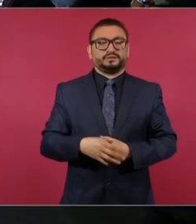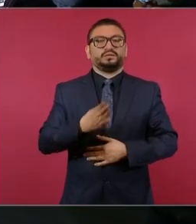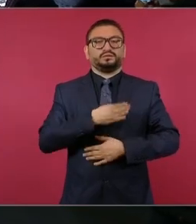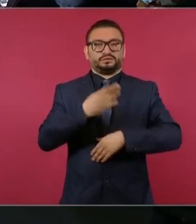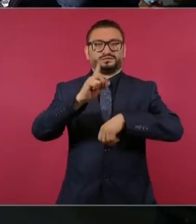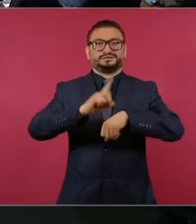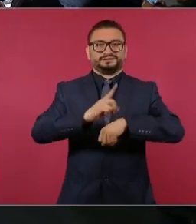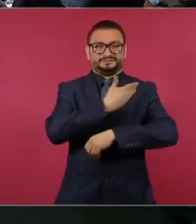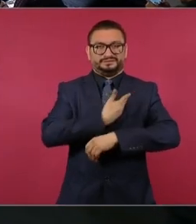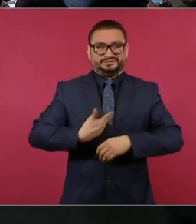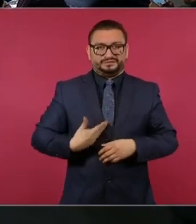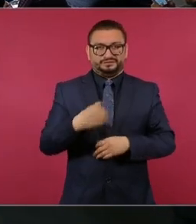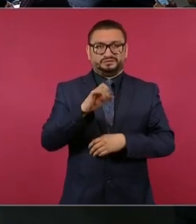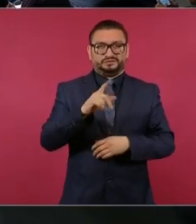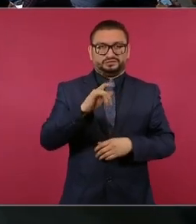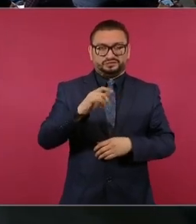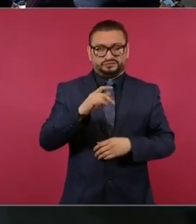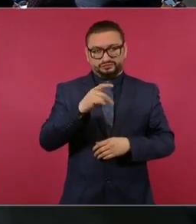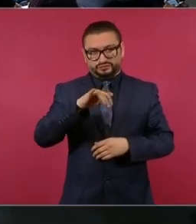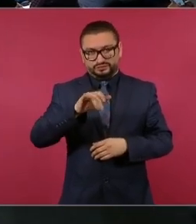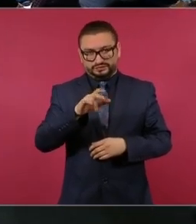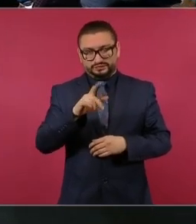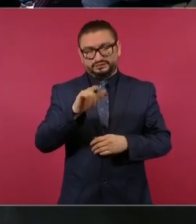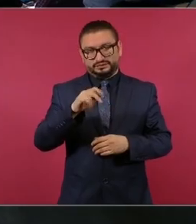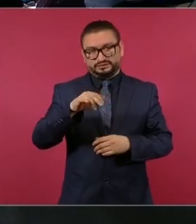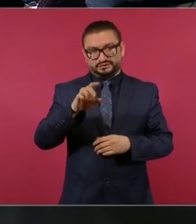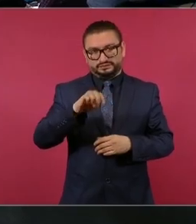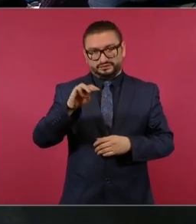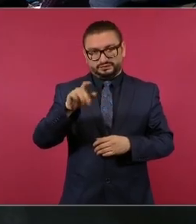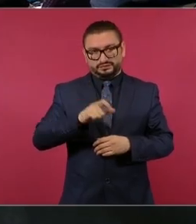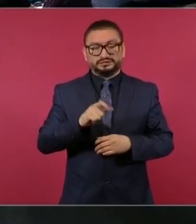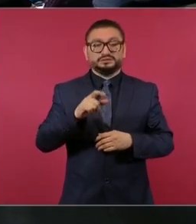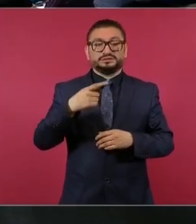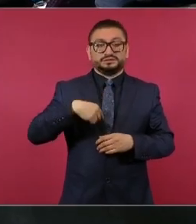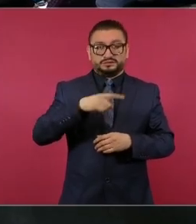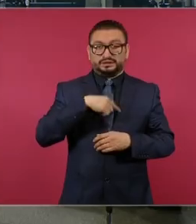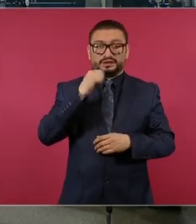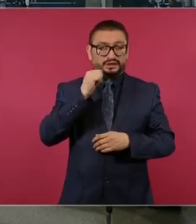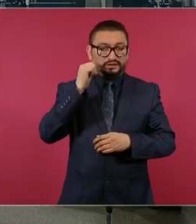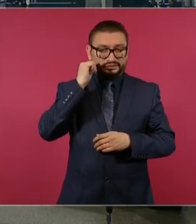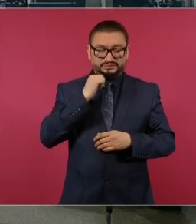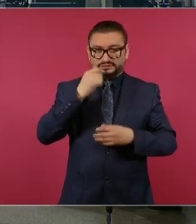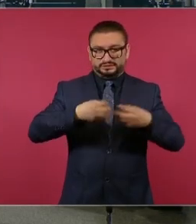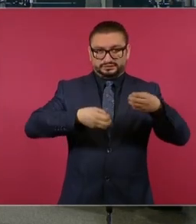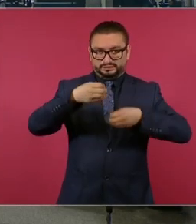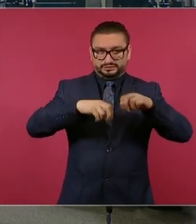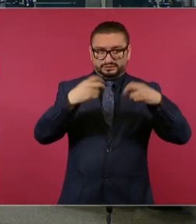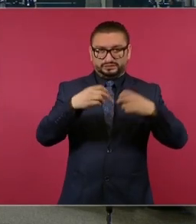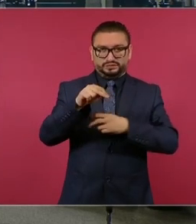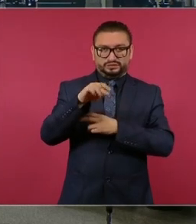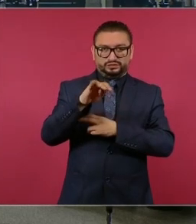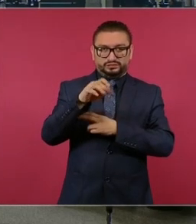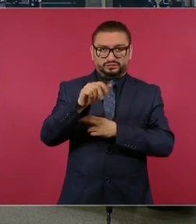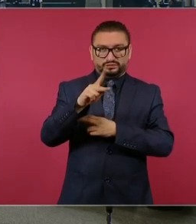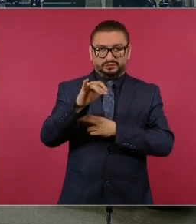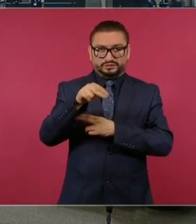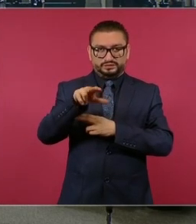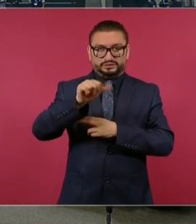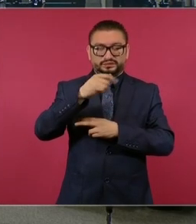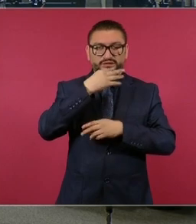Buenos días, presidente. Celsin Juárez, de Cilínea MX. Presidente, ayer la ministra Norma Piña publicó un video donde hace un llamado a